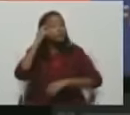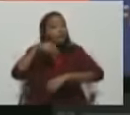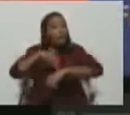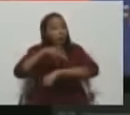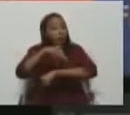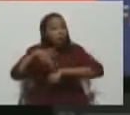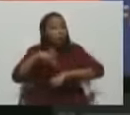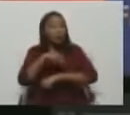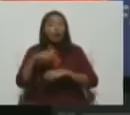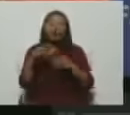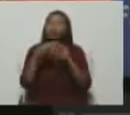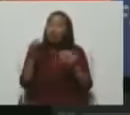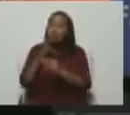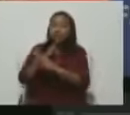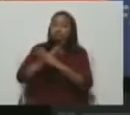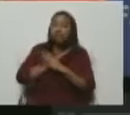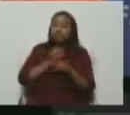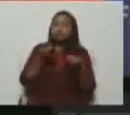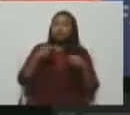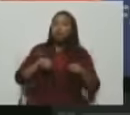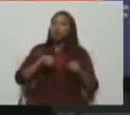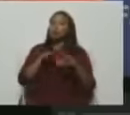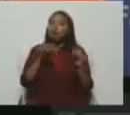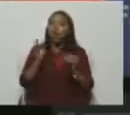sanciones y el bloqueo por